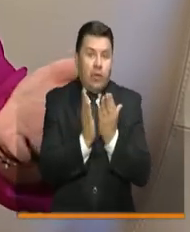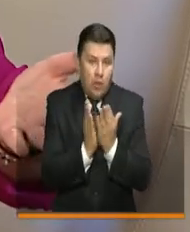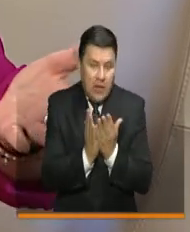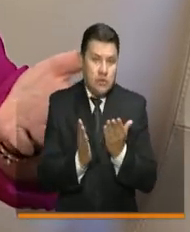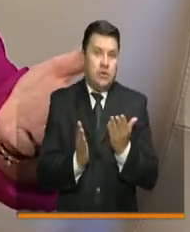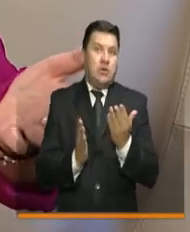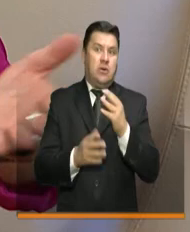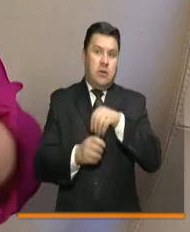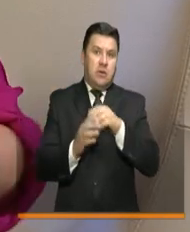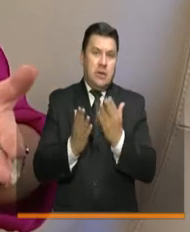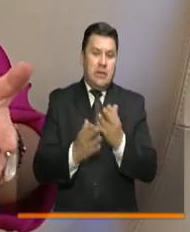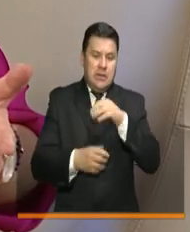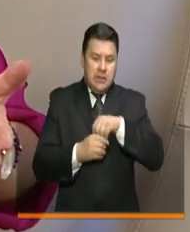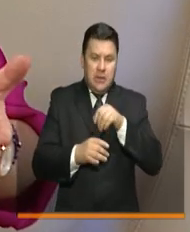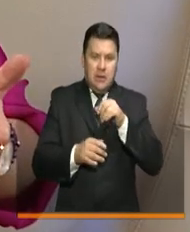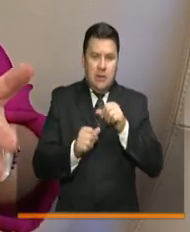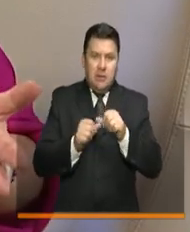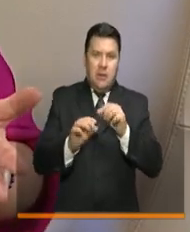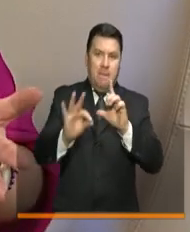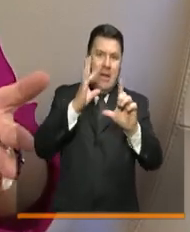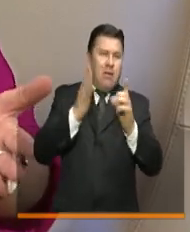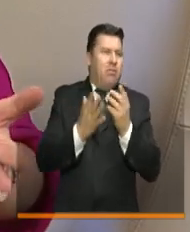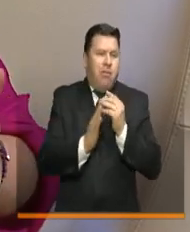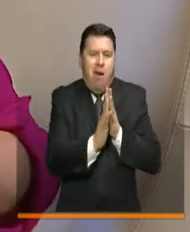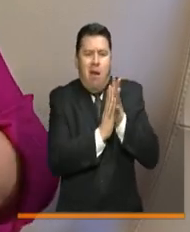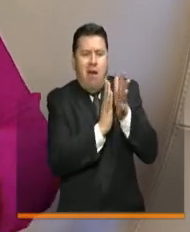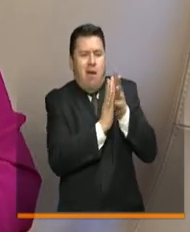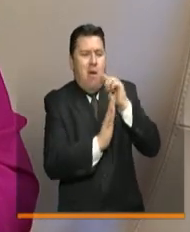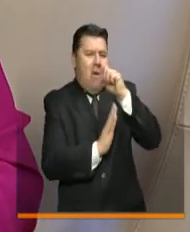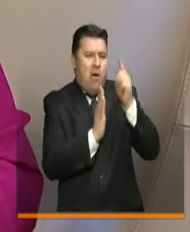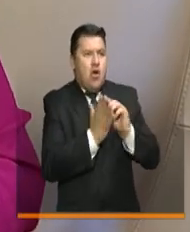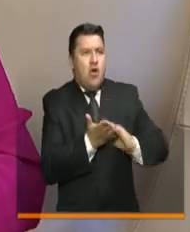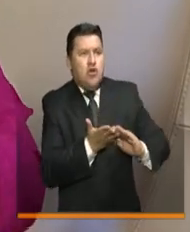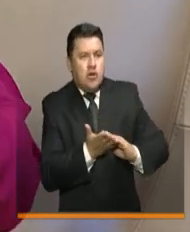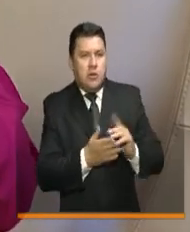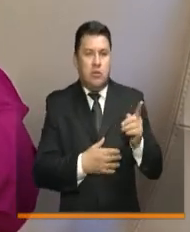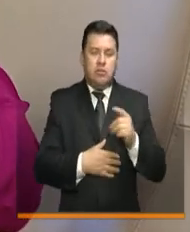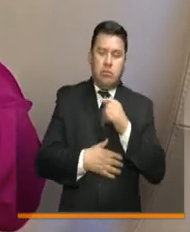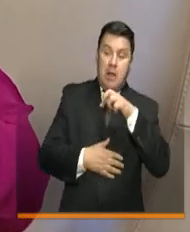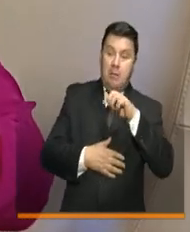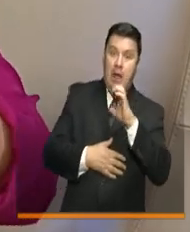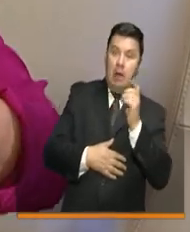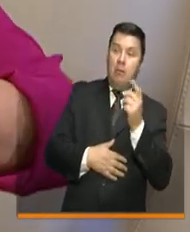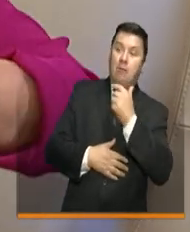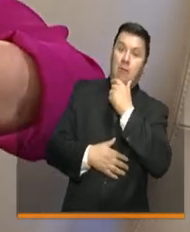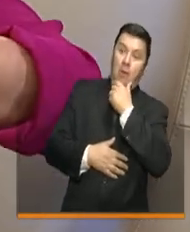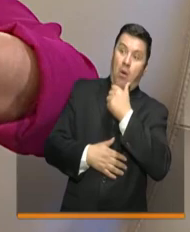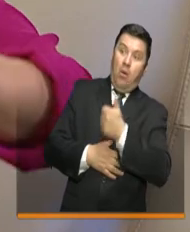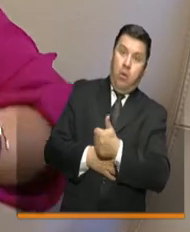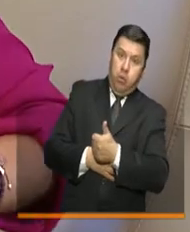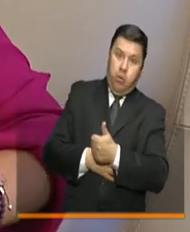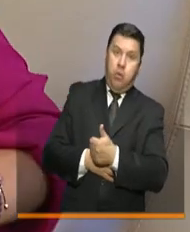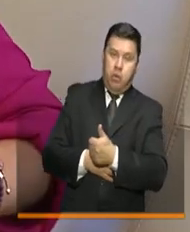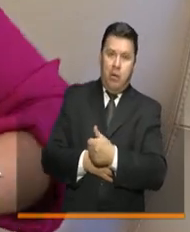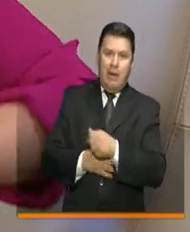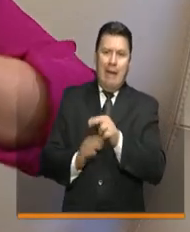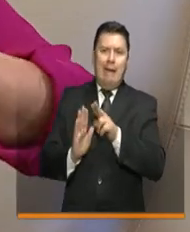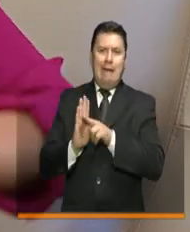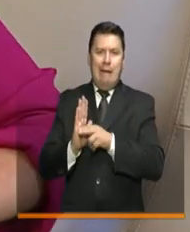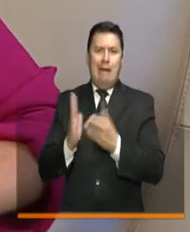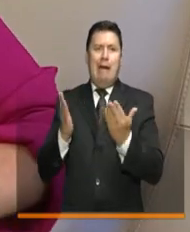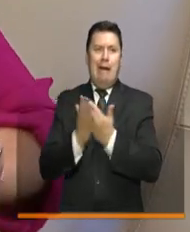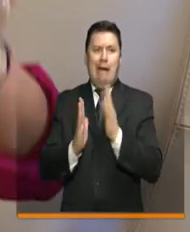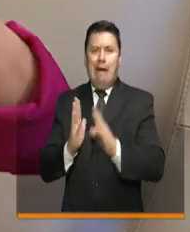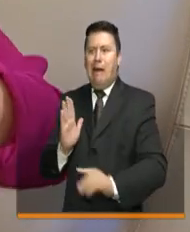era un sistema que está siempre en la presencialidad, y vamos a encontrarle soluciones al PAE. Eso implicaba cambiar el marco normativo, sacar